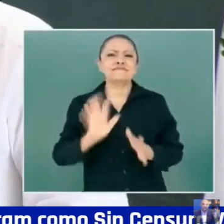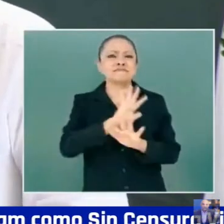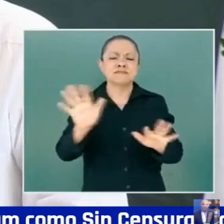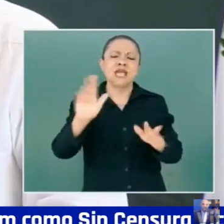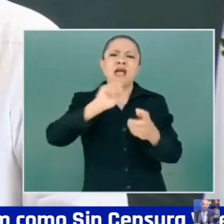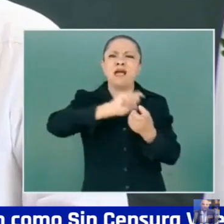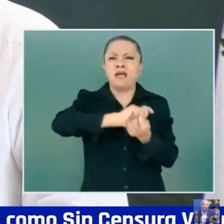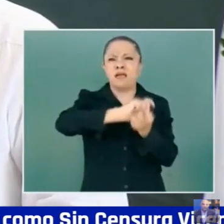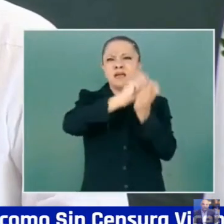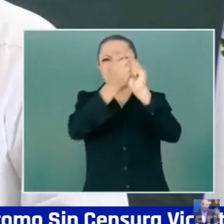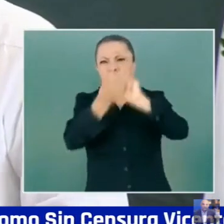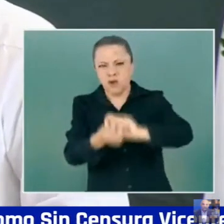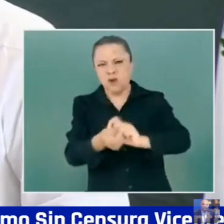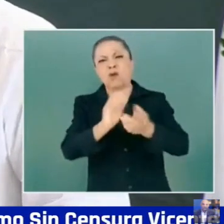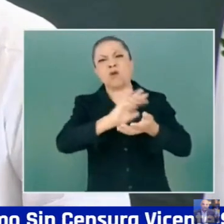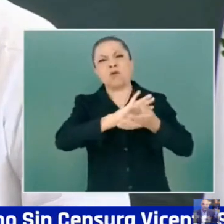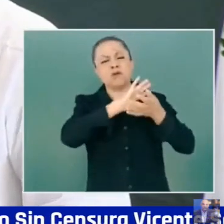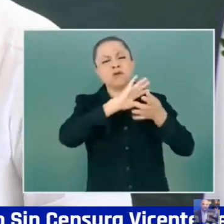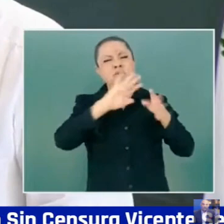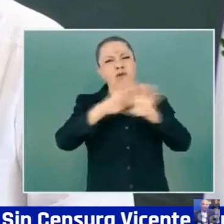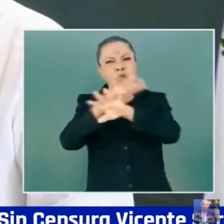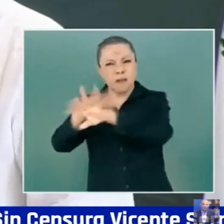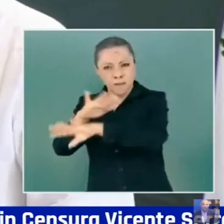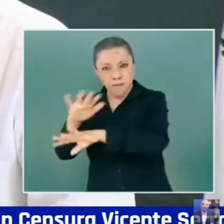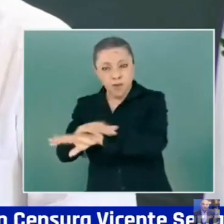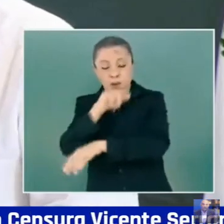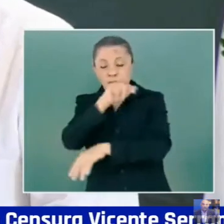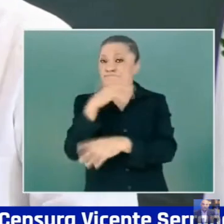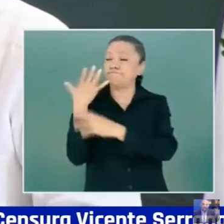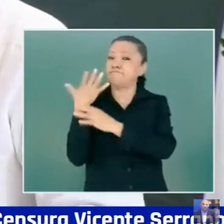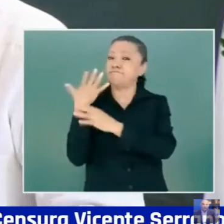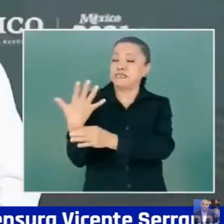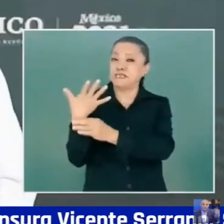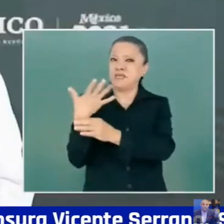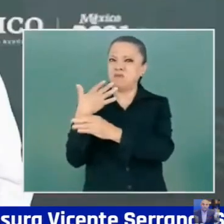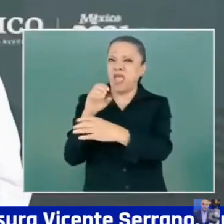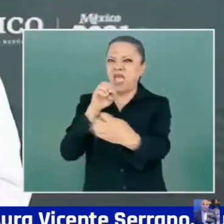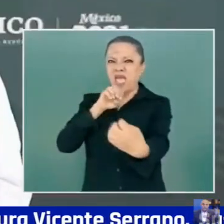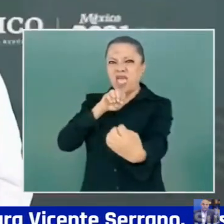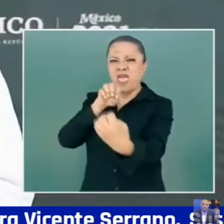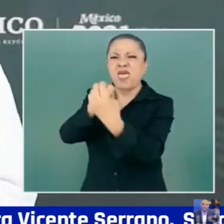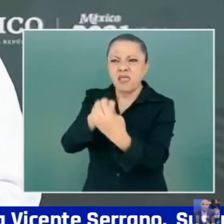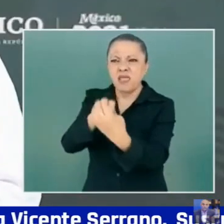convirtiéndolo en el principal enemigo del ejército realista.